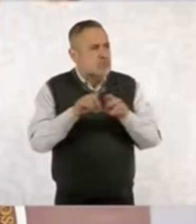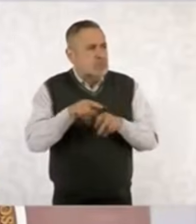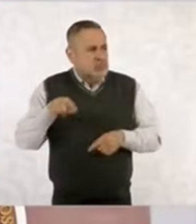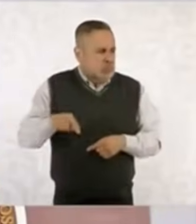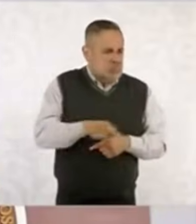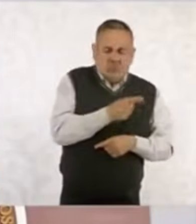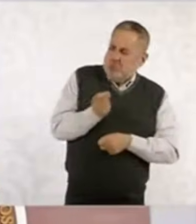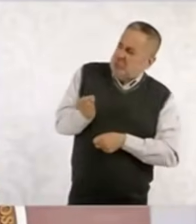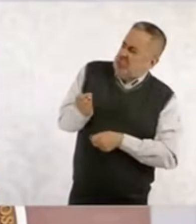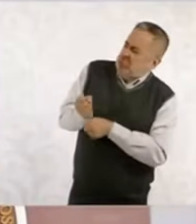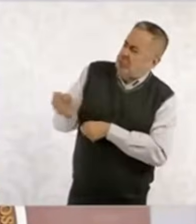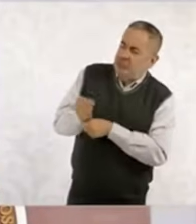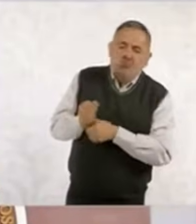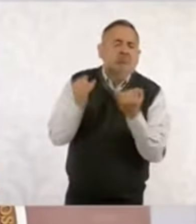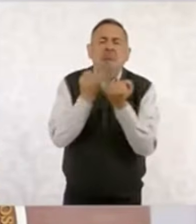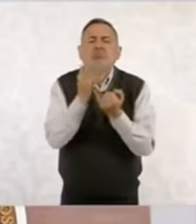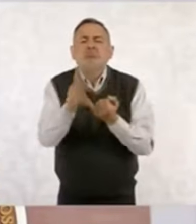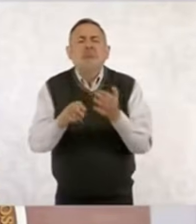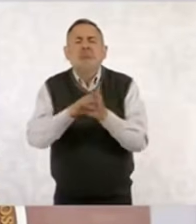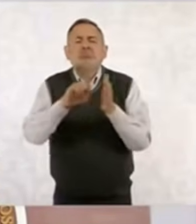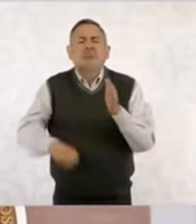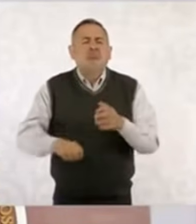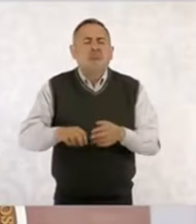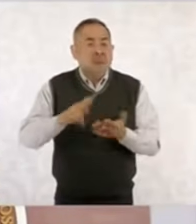alguien reivindicara a Victoriano Huerta,